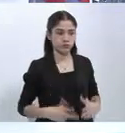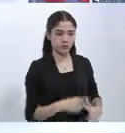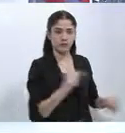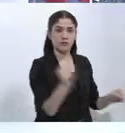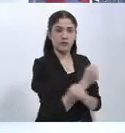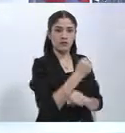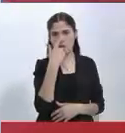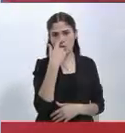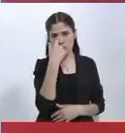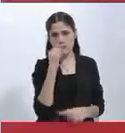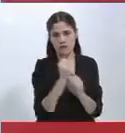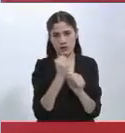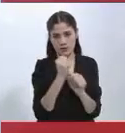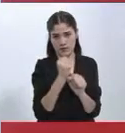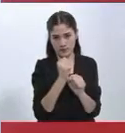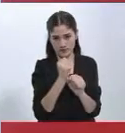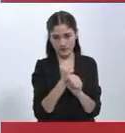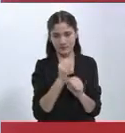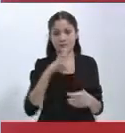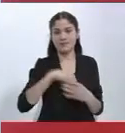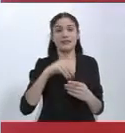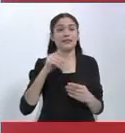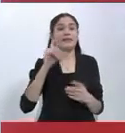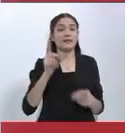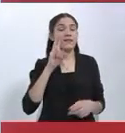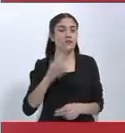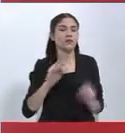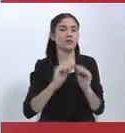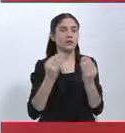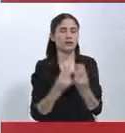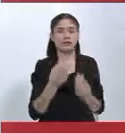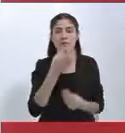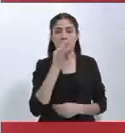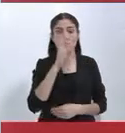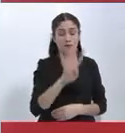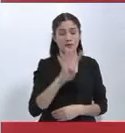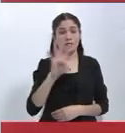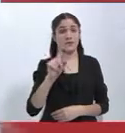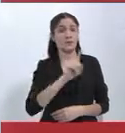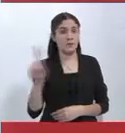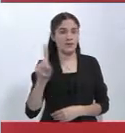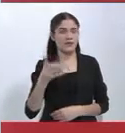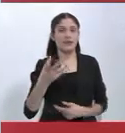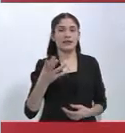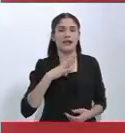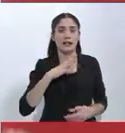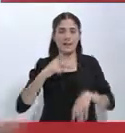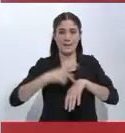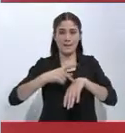de microtráfico, se evitó que 44 mil dosis de crack en todo este tiempo puedan llegar a las